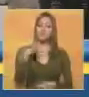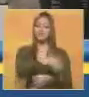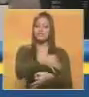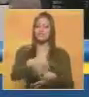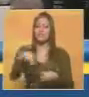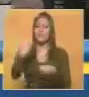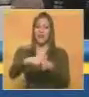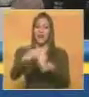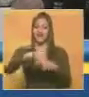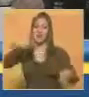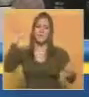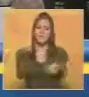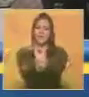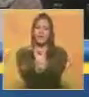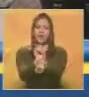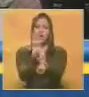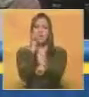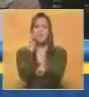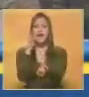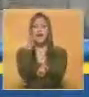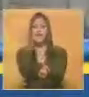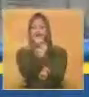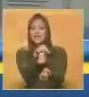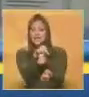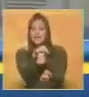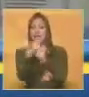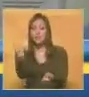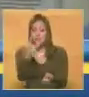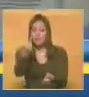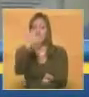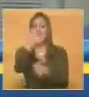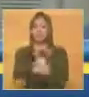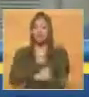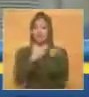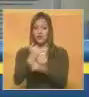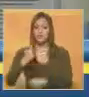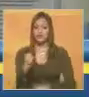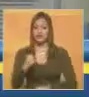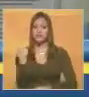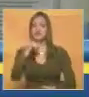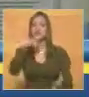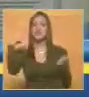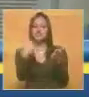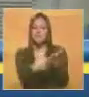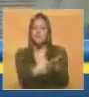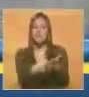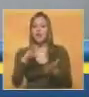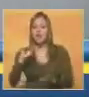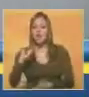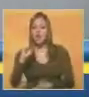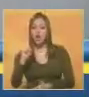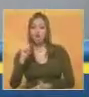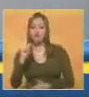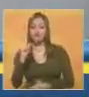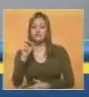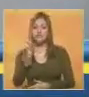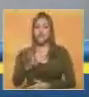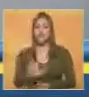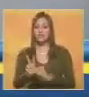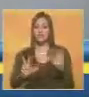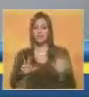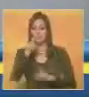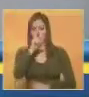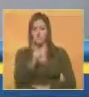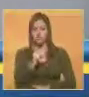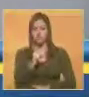de Maracaibo detuvo a un sujeto que al parecer estaba siendo buscado por Interpol. Quedó identificado como Óscar Hernández, de 38 años de